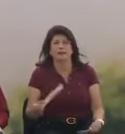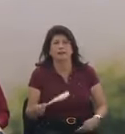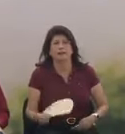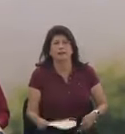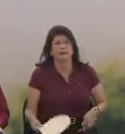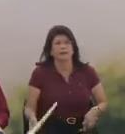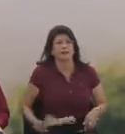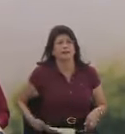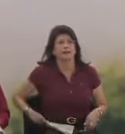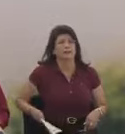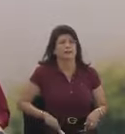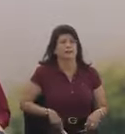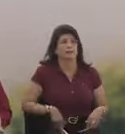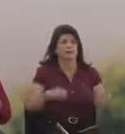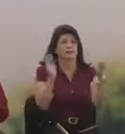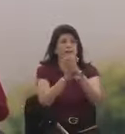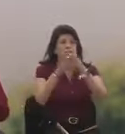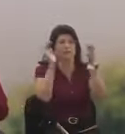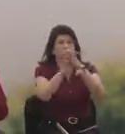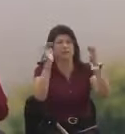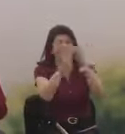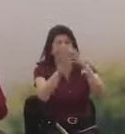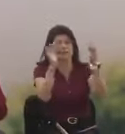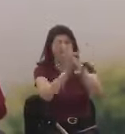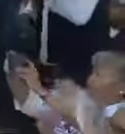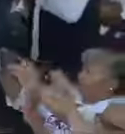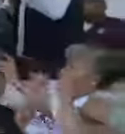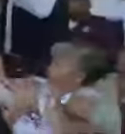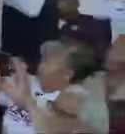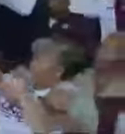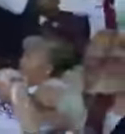Claudia Sheinbaum.